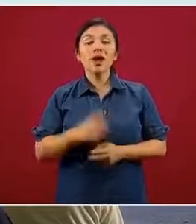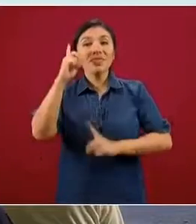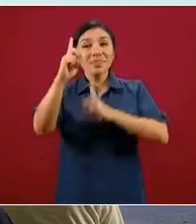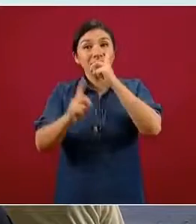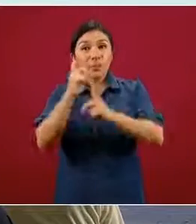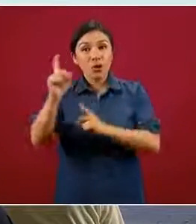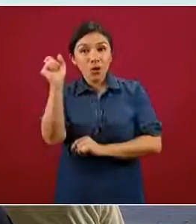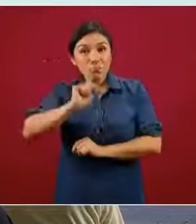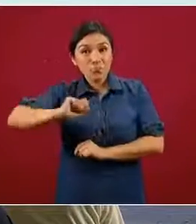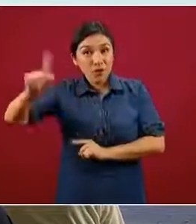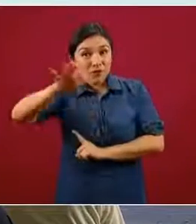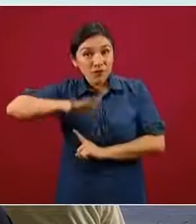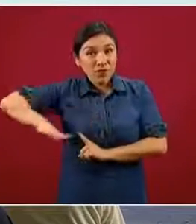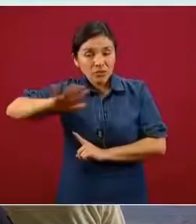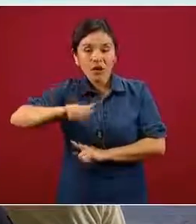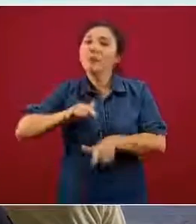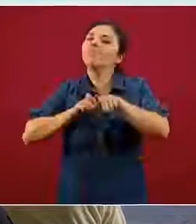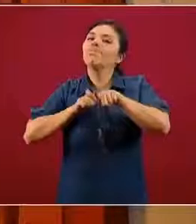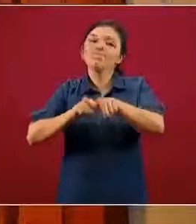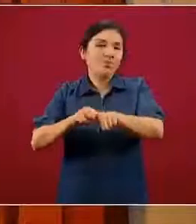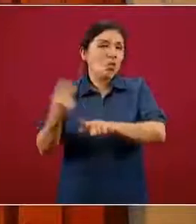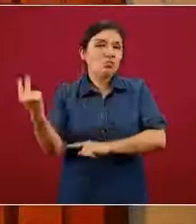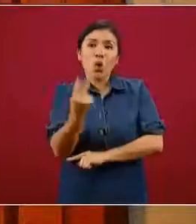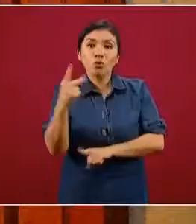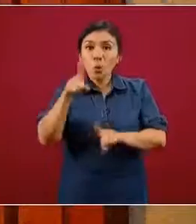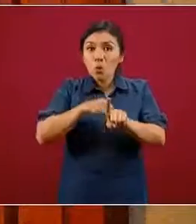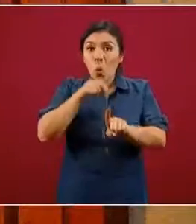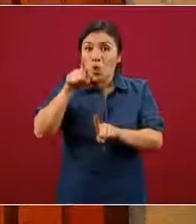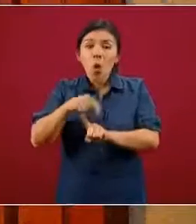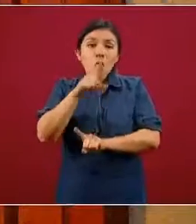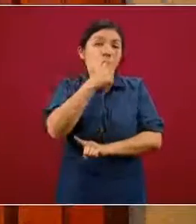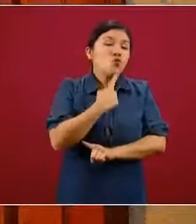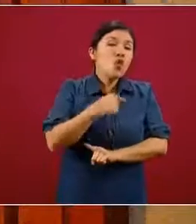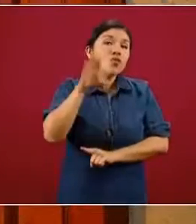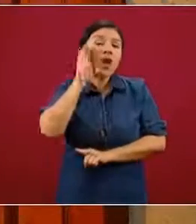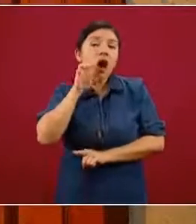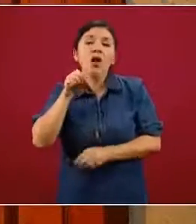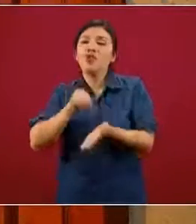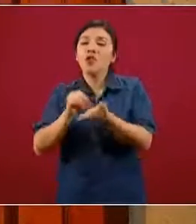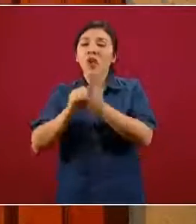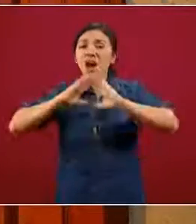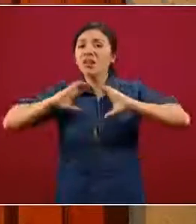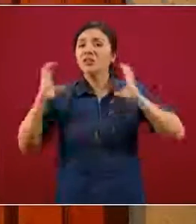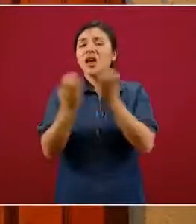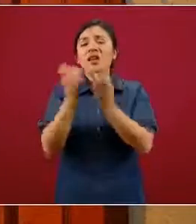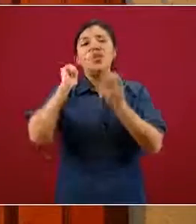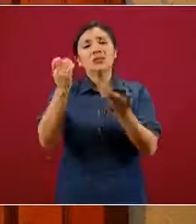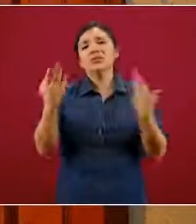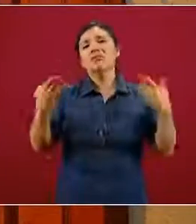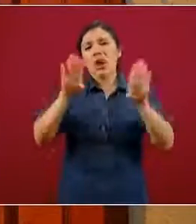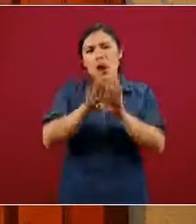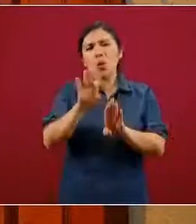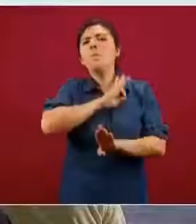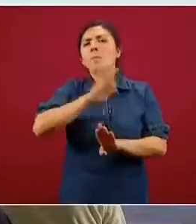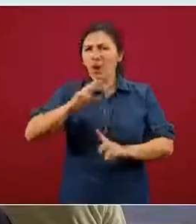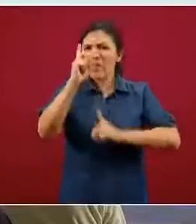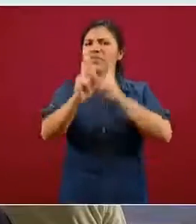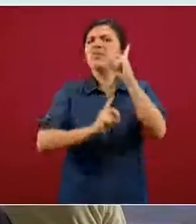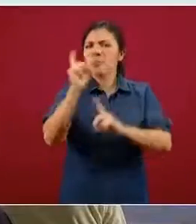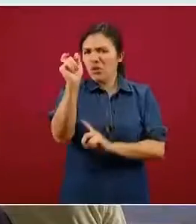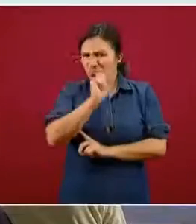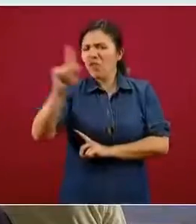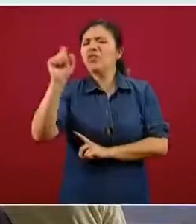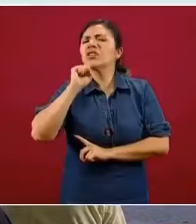deportes profesionales, continúan en ambos colores, todavía los estadios cerrados, pueden llevarse a cabo